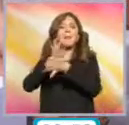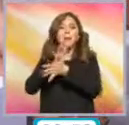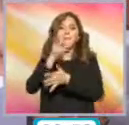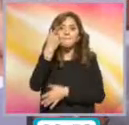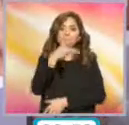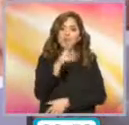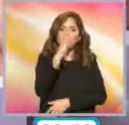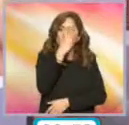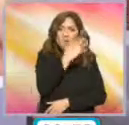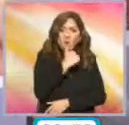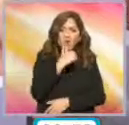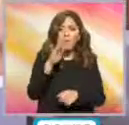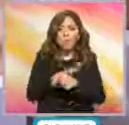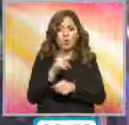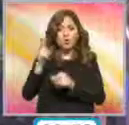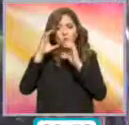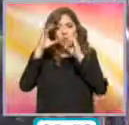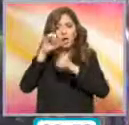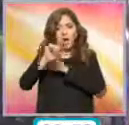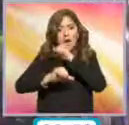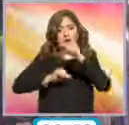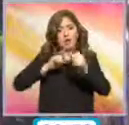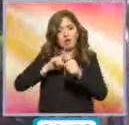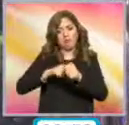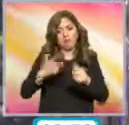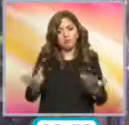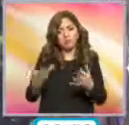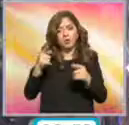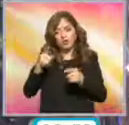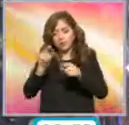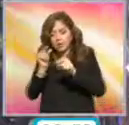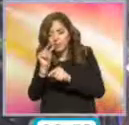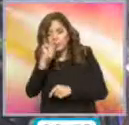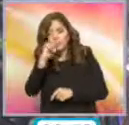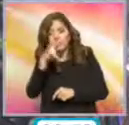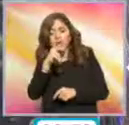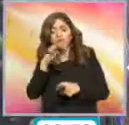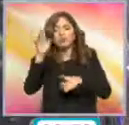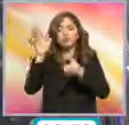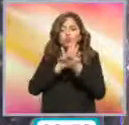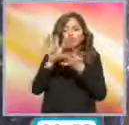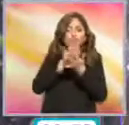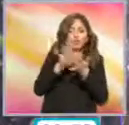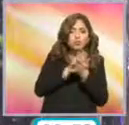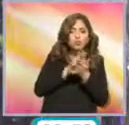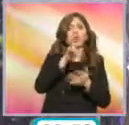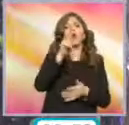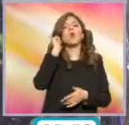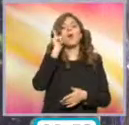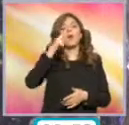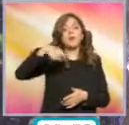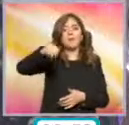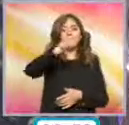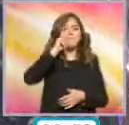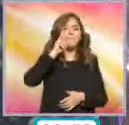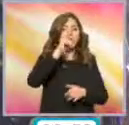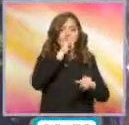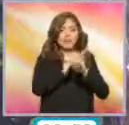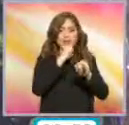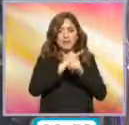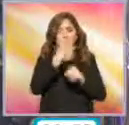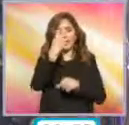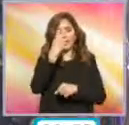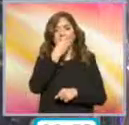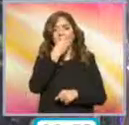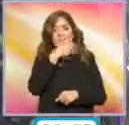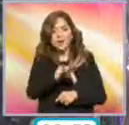súper importantes de Claro, esta biodiversidad. totalmente. O sea, acabas con Todo. una especie de insectos y Sí. entonces estás acabando con más Muy cosas. Así bien. que, pues bueno, echen su clavado. Creo que Exacto. está Gracias, padre la